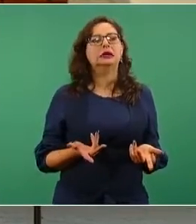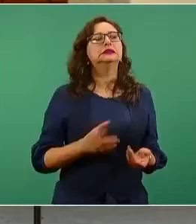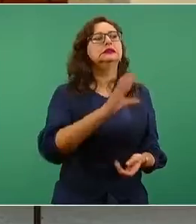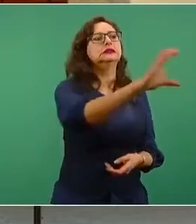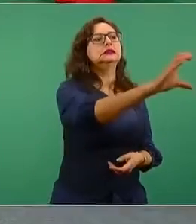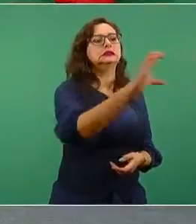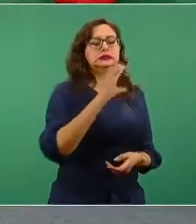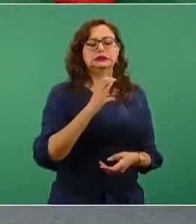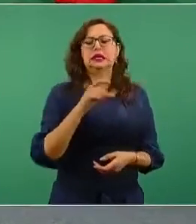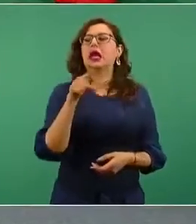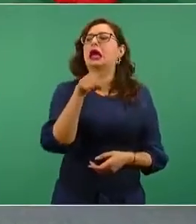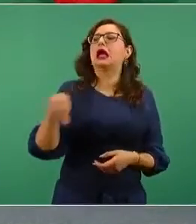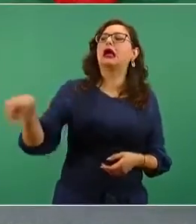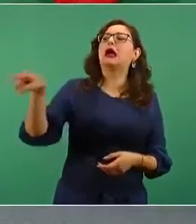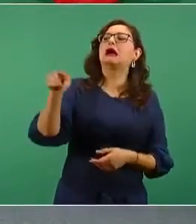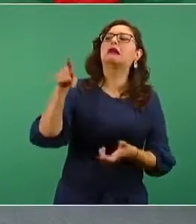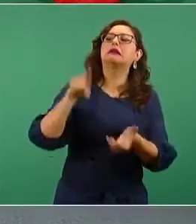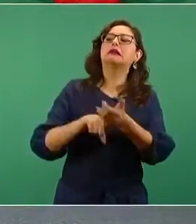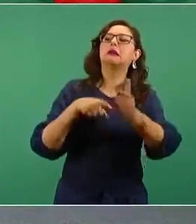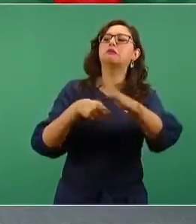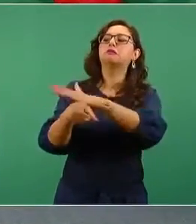encubridores, cómplices.